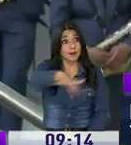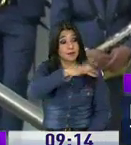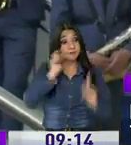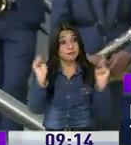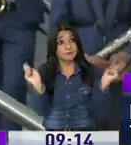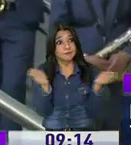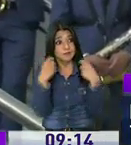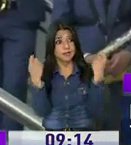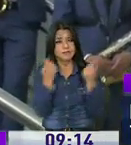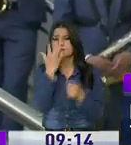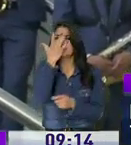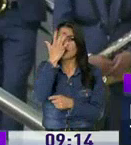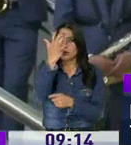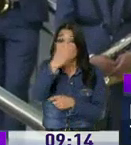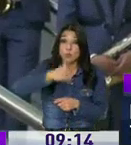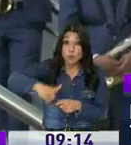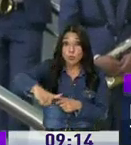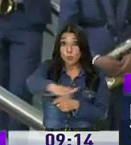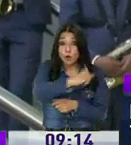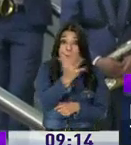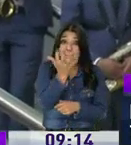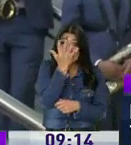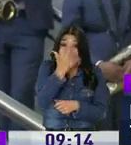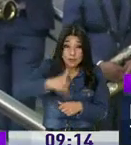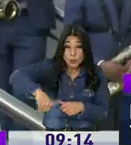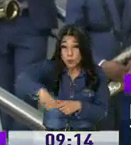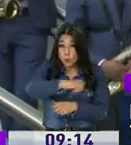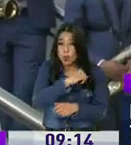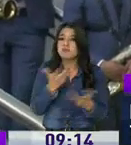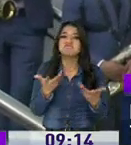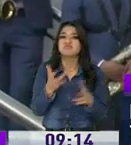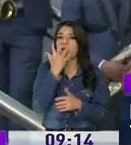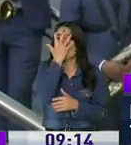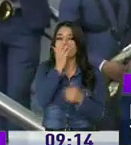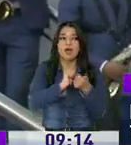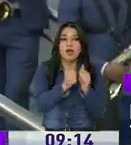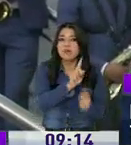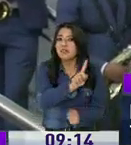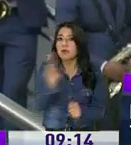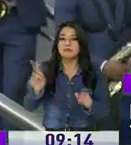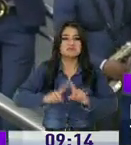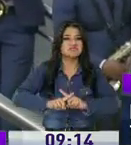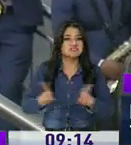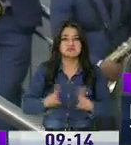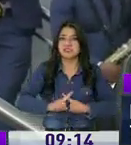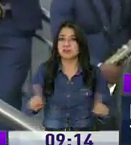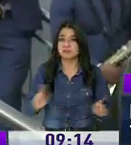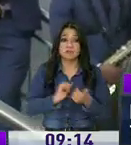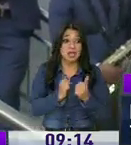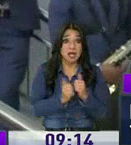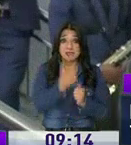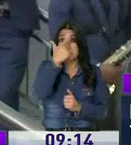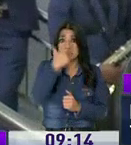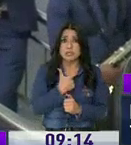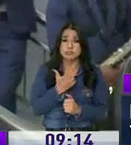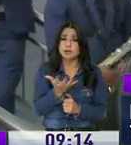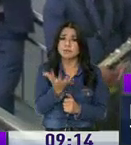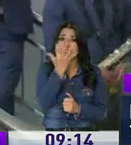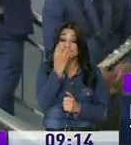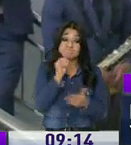se ha caracterizado porque no hay una uniformidad de pronto de las máscaras. Cada quien